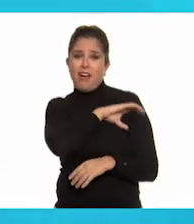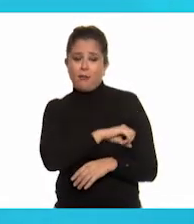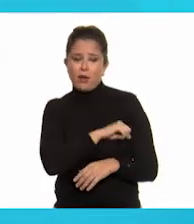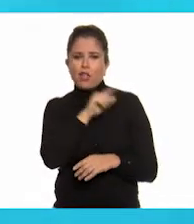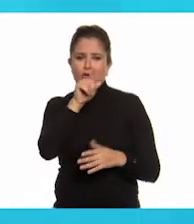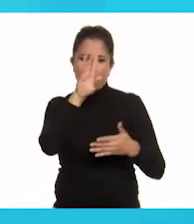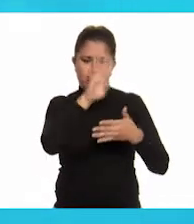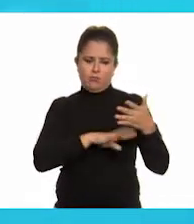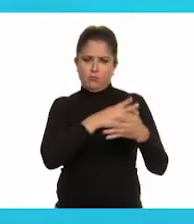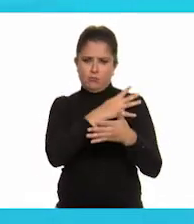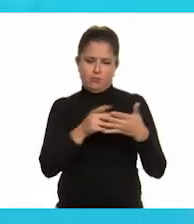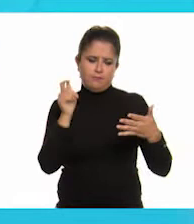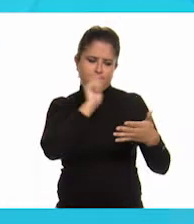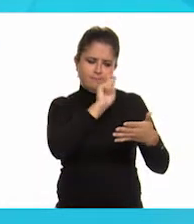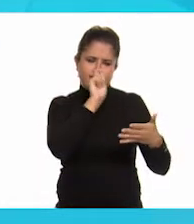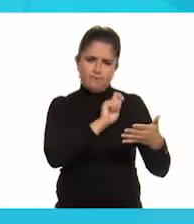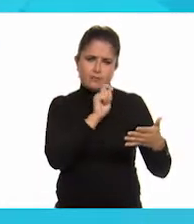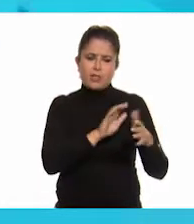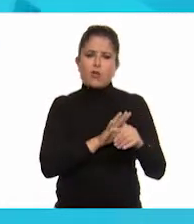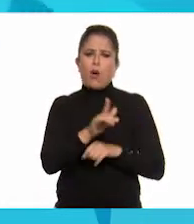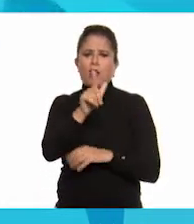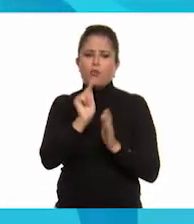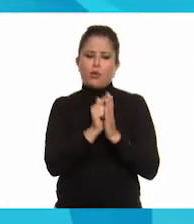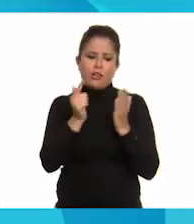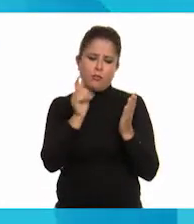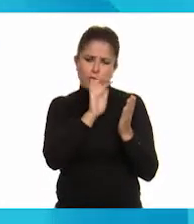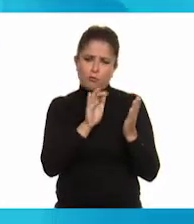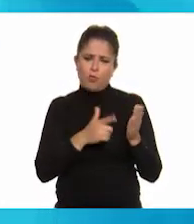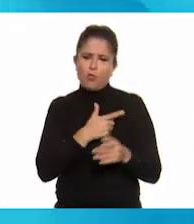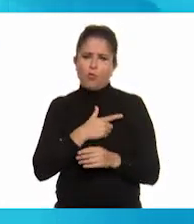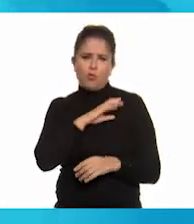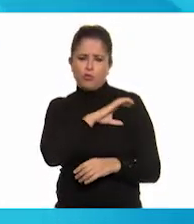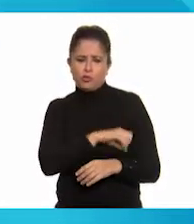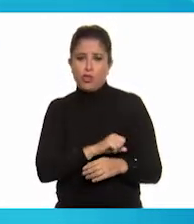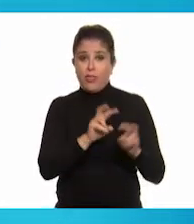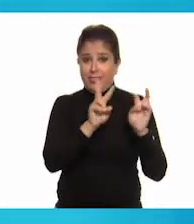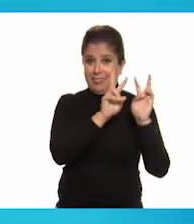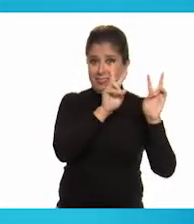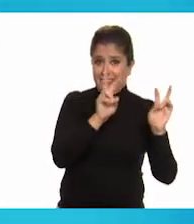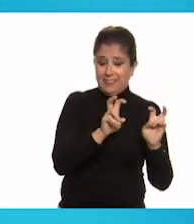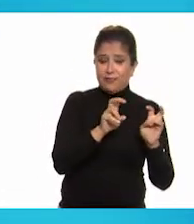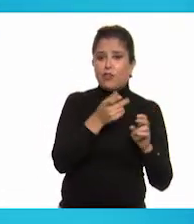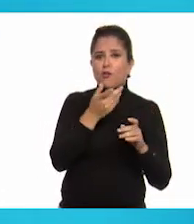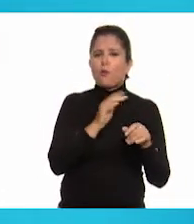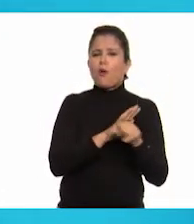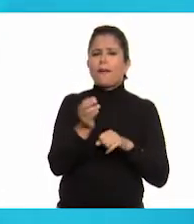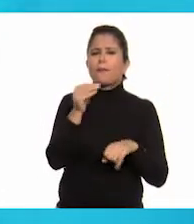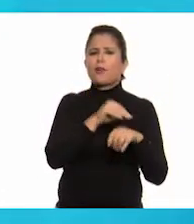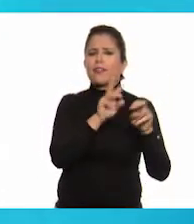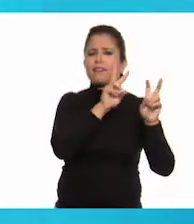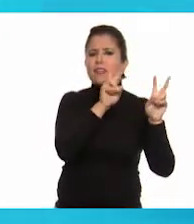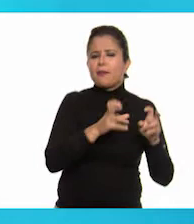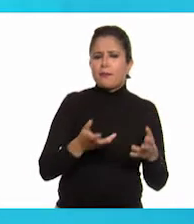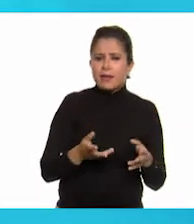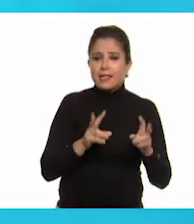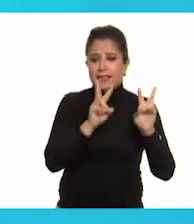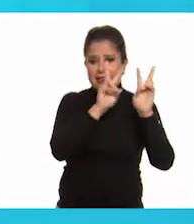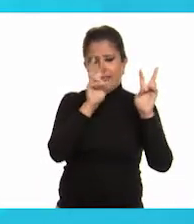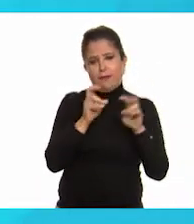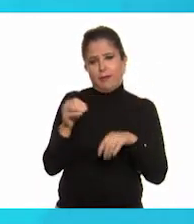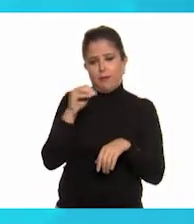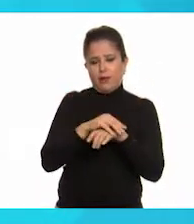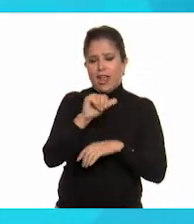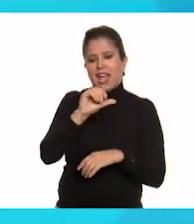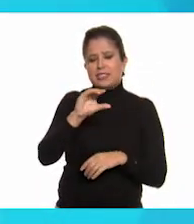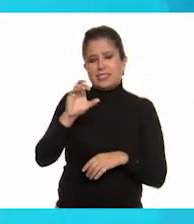la tabla con los textos que más te hayan gustado. Bien, el título, ¿verdad, Pili? ¿Ahí qué pondríamos? El título, podemos poner